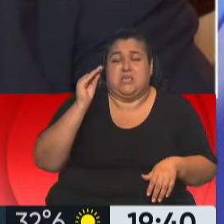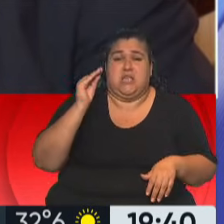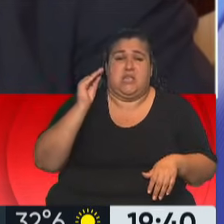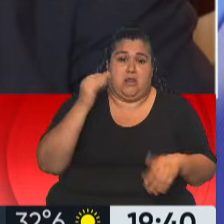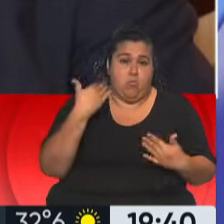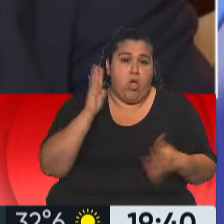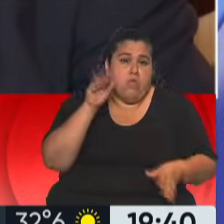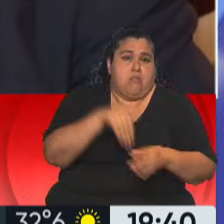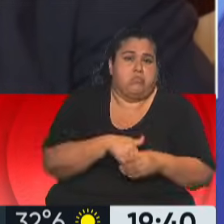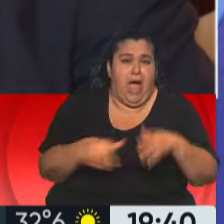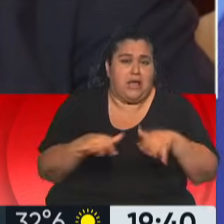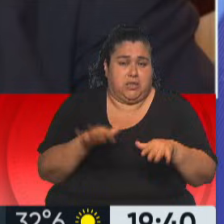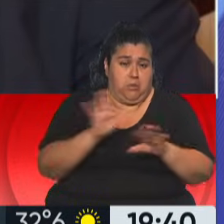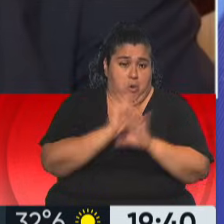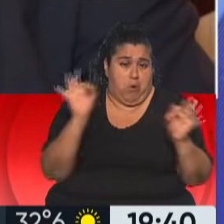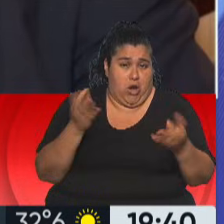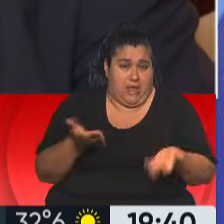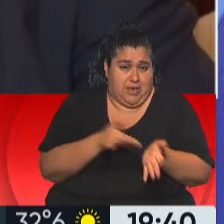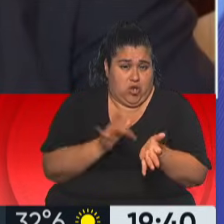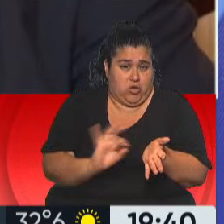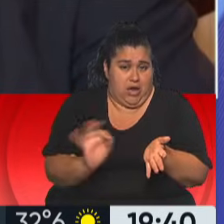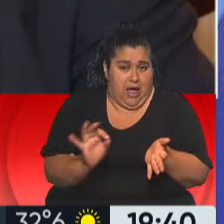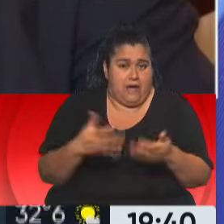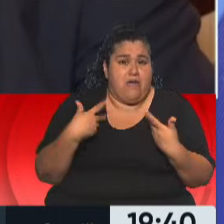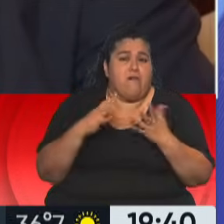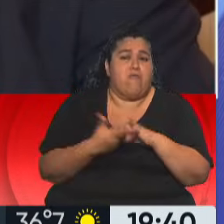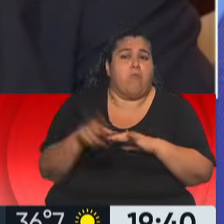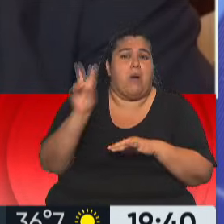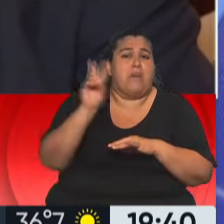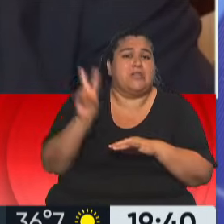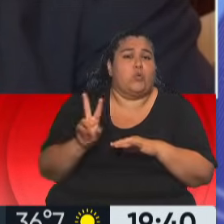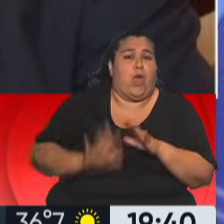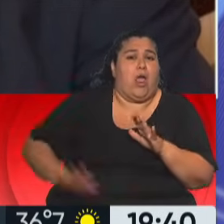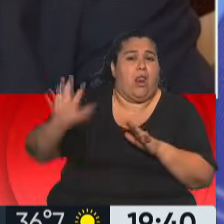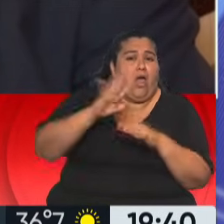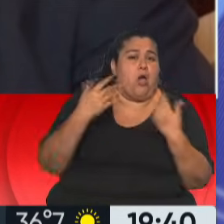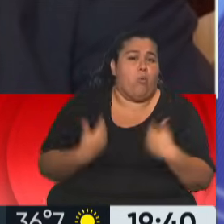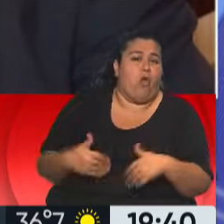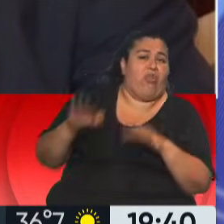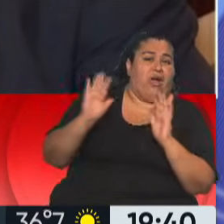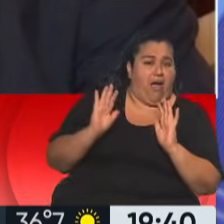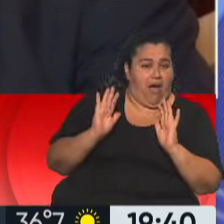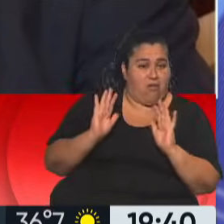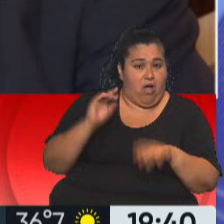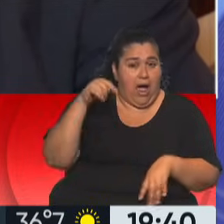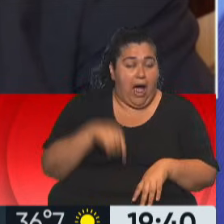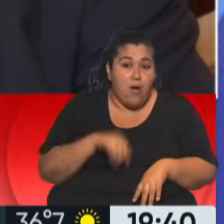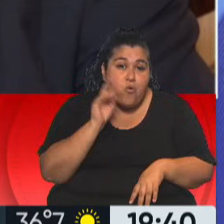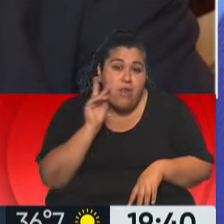rol mucho más activo y no lo hizo. Entonces me parece que han dejado a Venezuela a su suerte y ahora, bueno, corremos el riesgo de que hagan lo